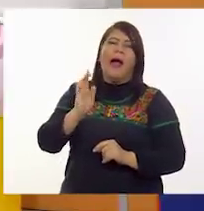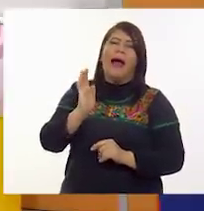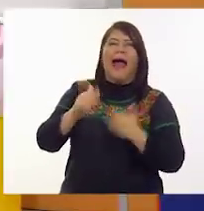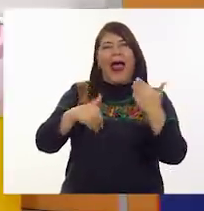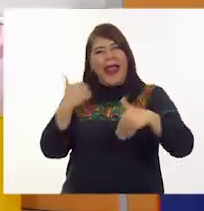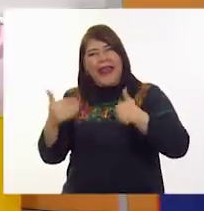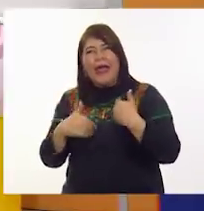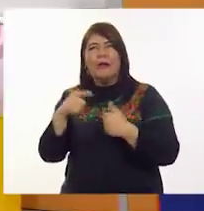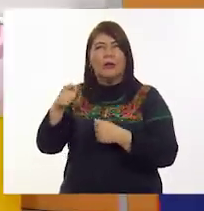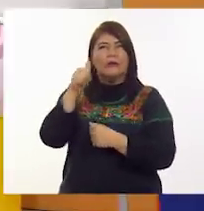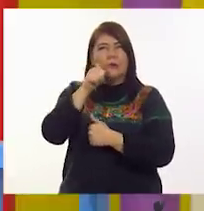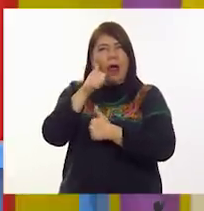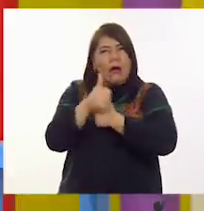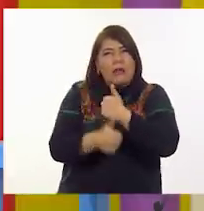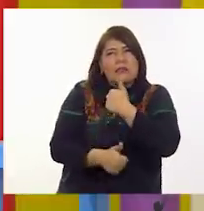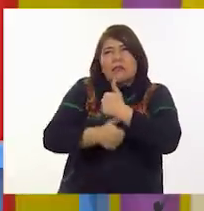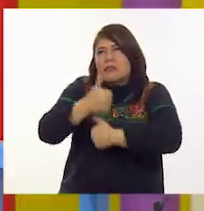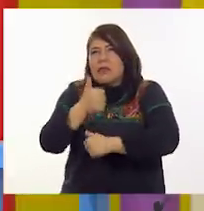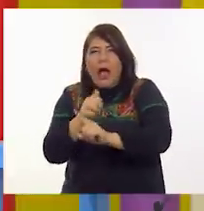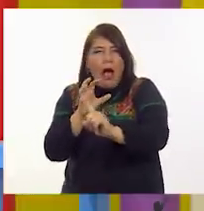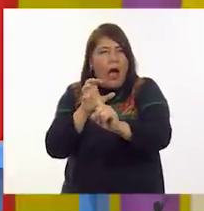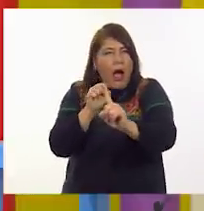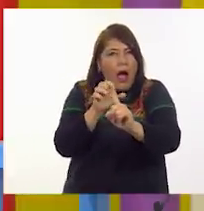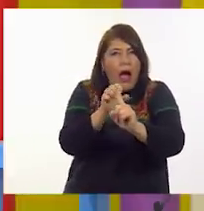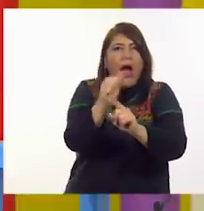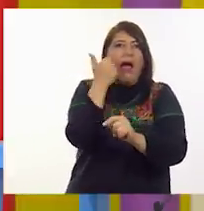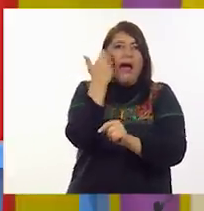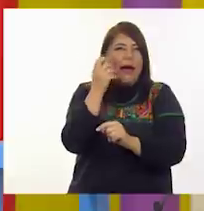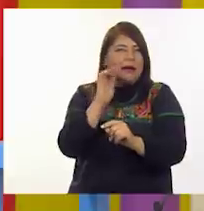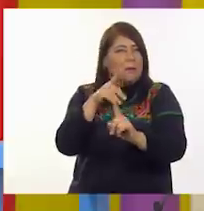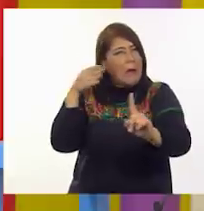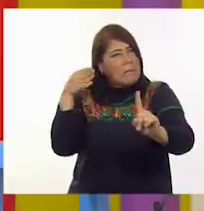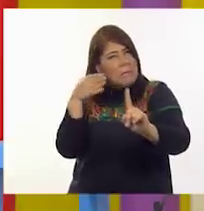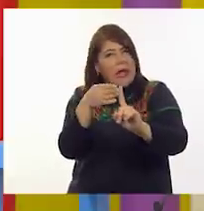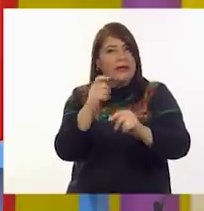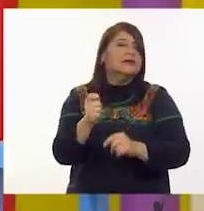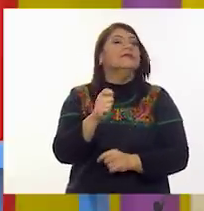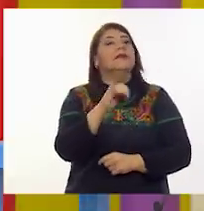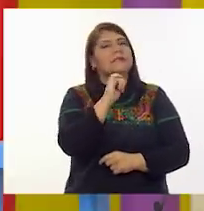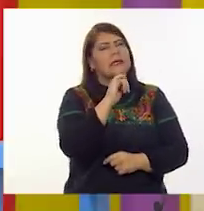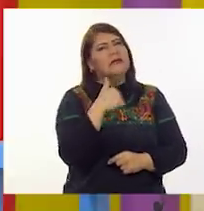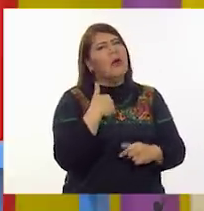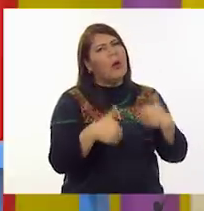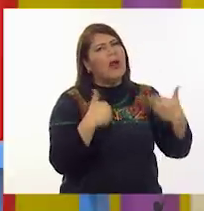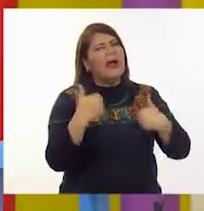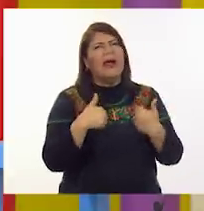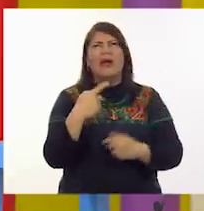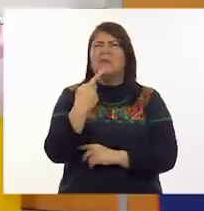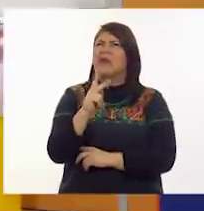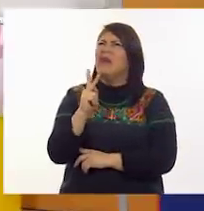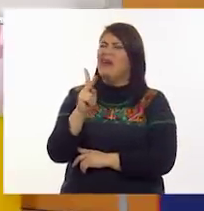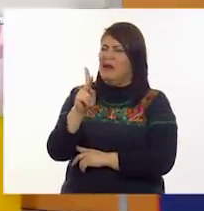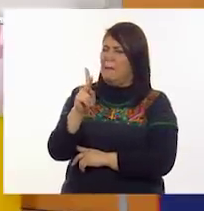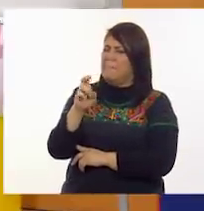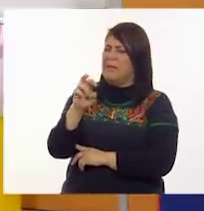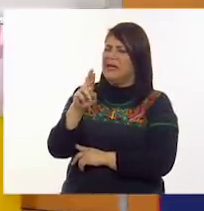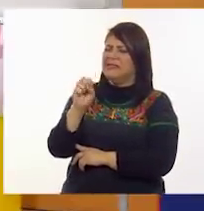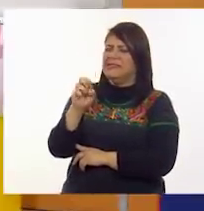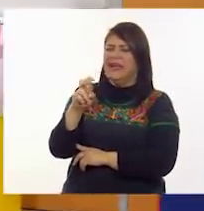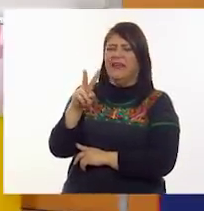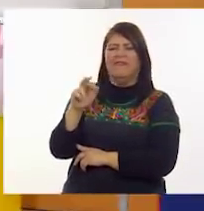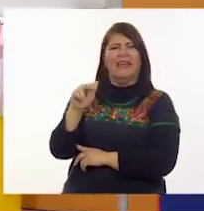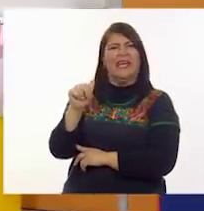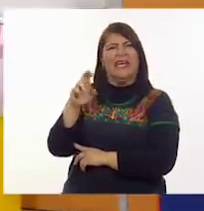muy perseverante. Sí, eso es verdad. Soy alegre normalmente. Pero no sé qué es perseverante. Ah, una